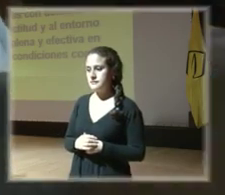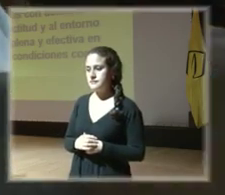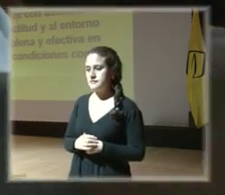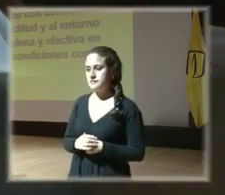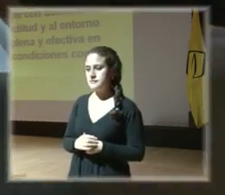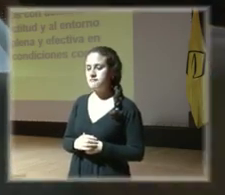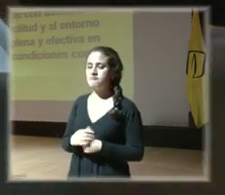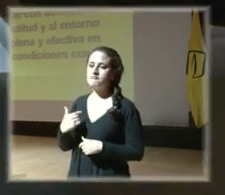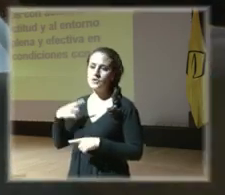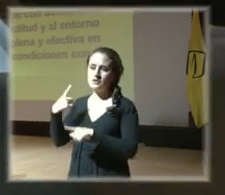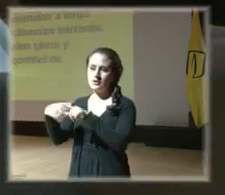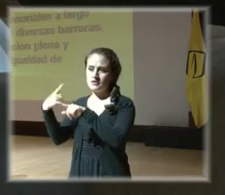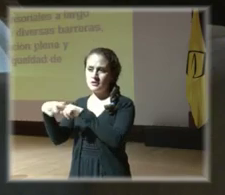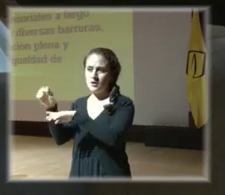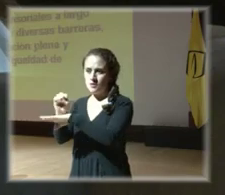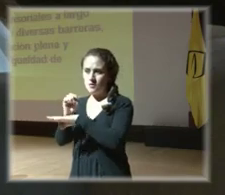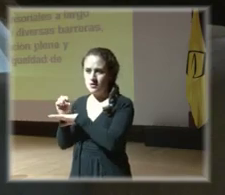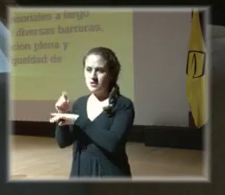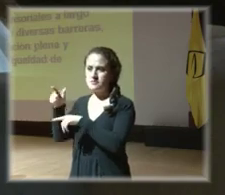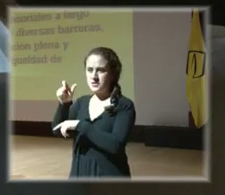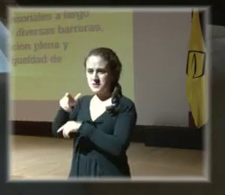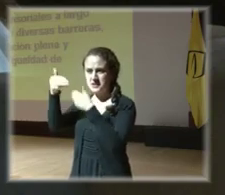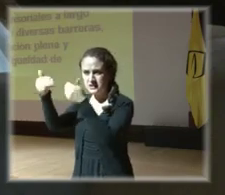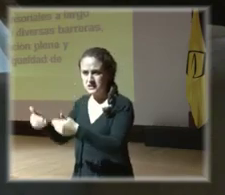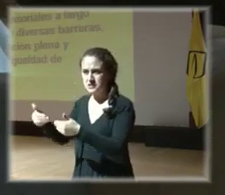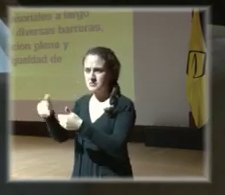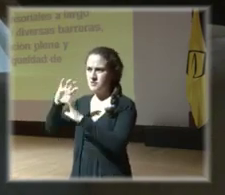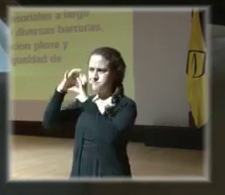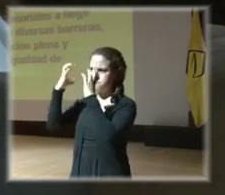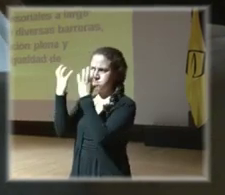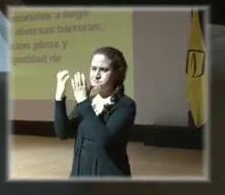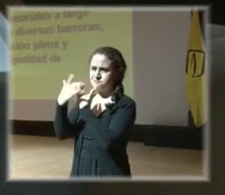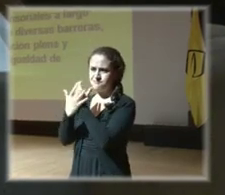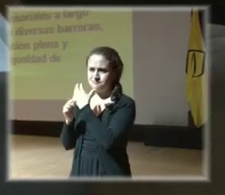distintas organizaciones de personas con discapacidad en distintas partes del mundo,